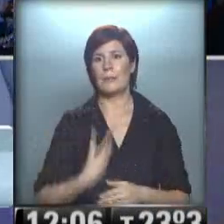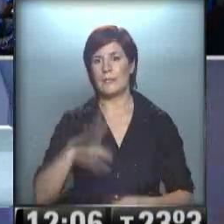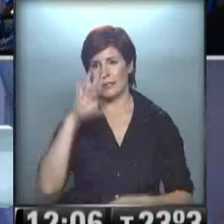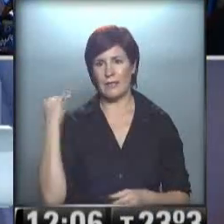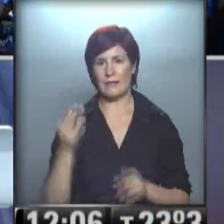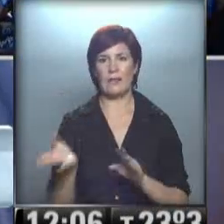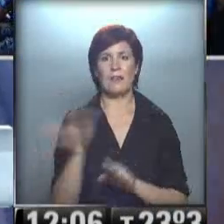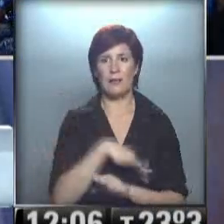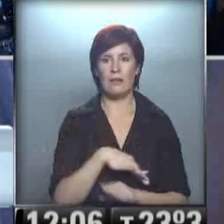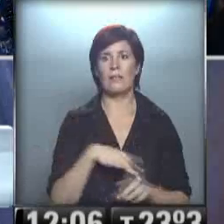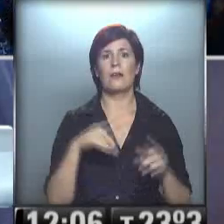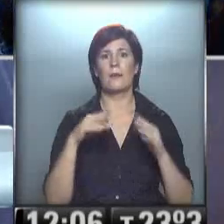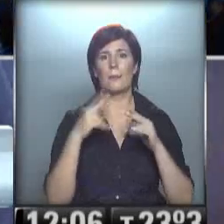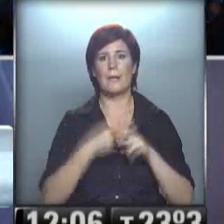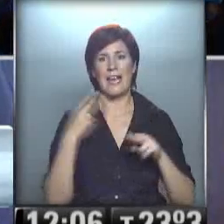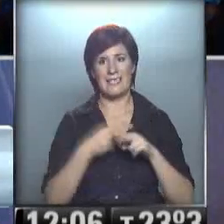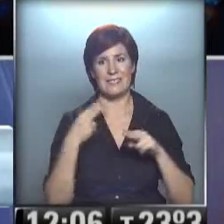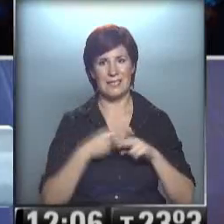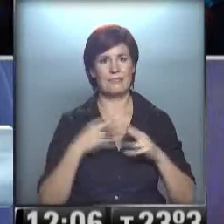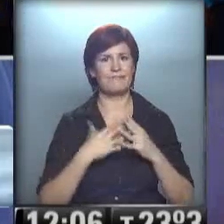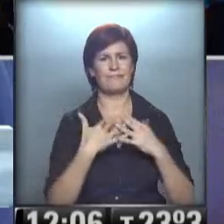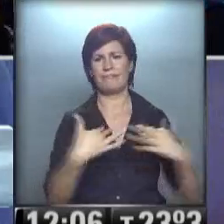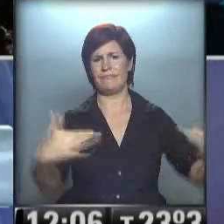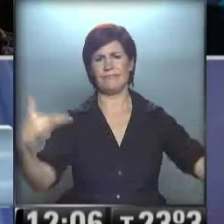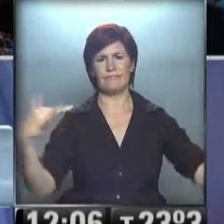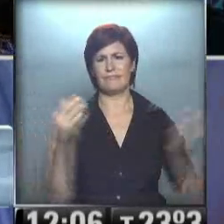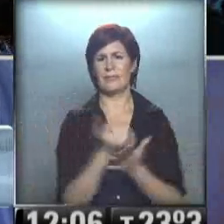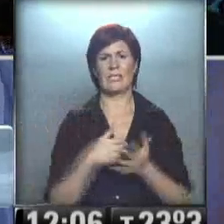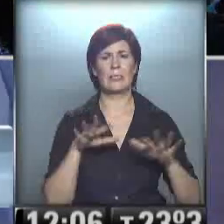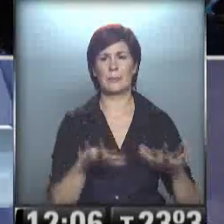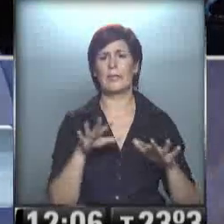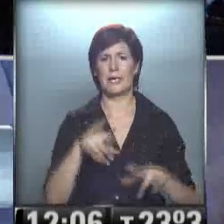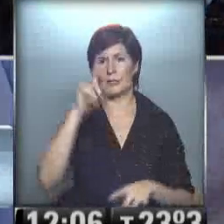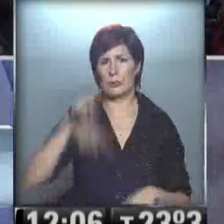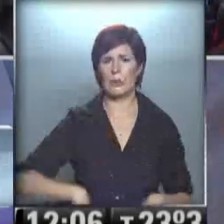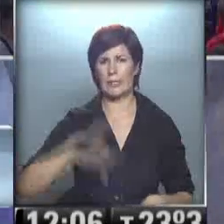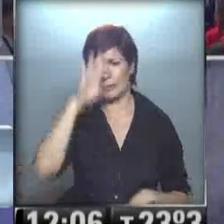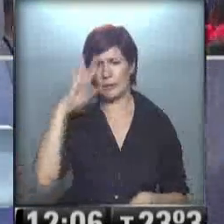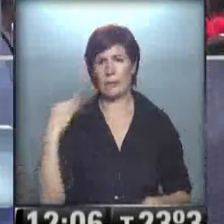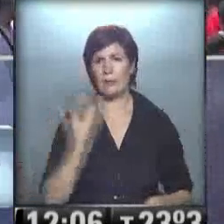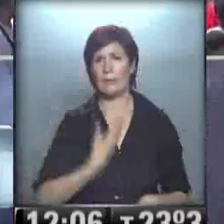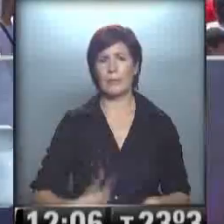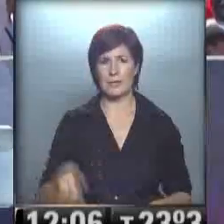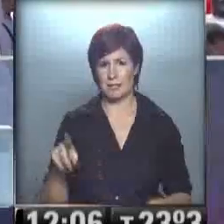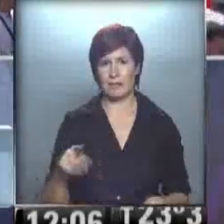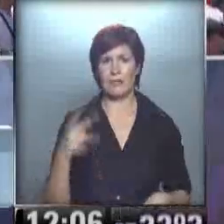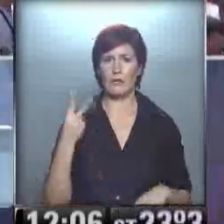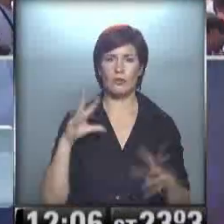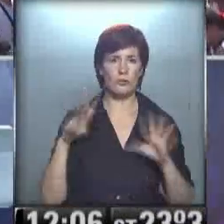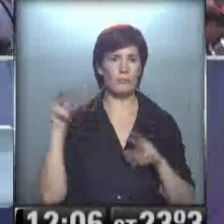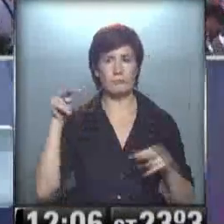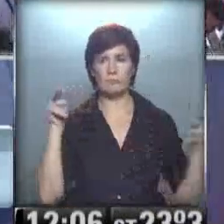lado, la plaza, aguardando a la Jefa de Estado en dos lugares estratégicos muy diferentes.